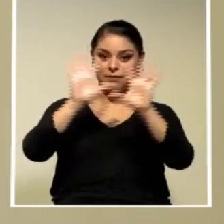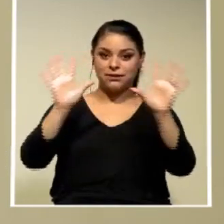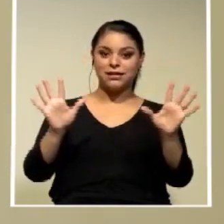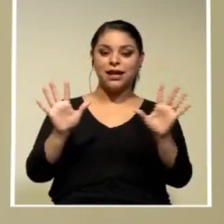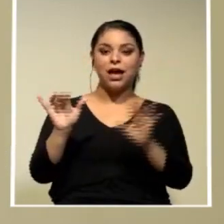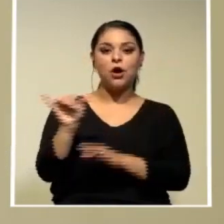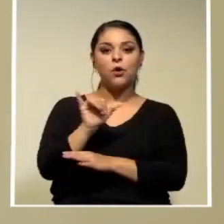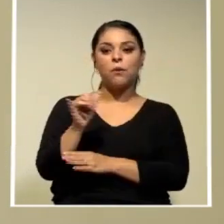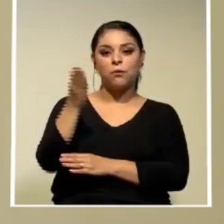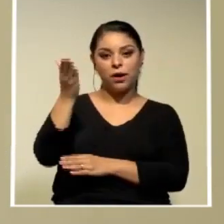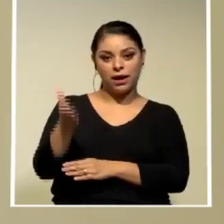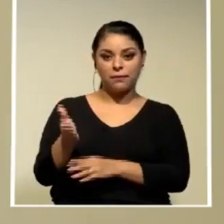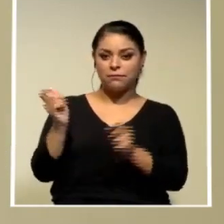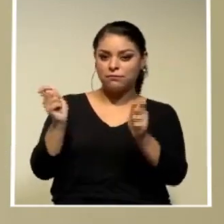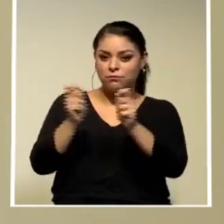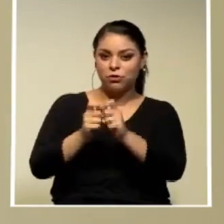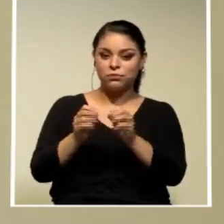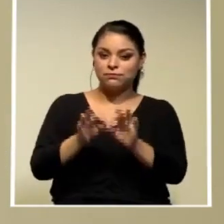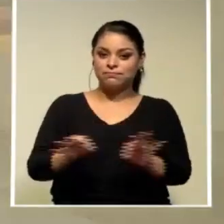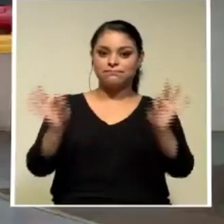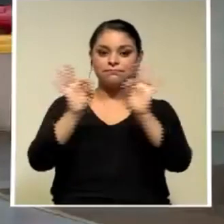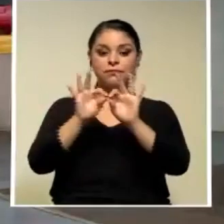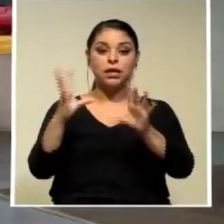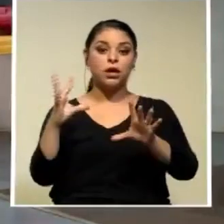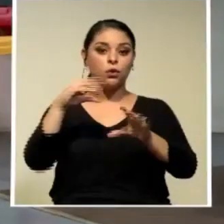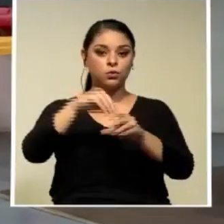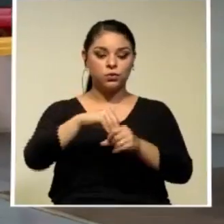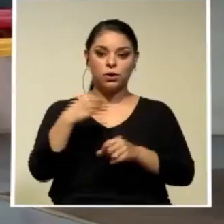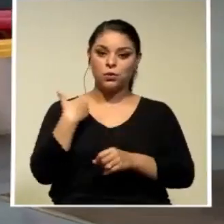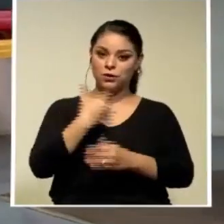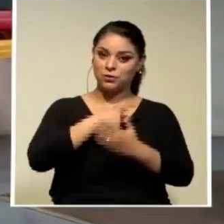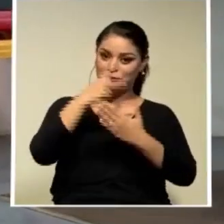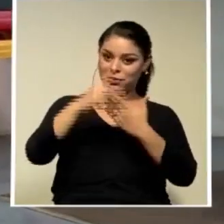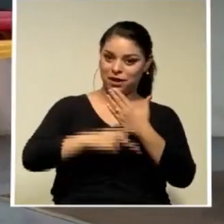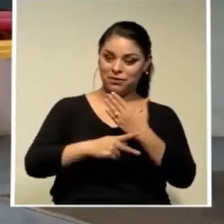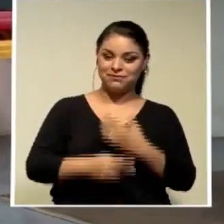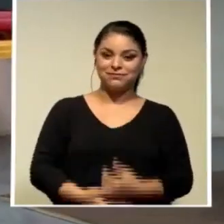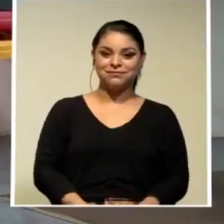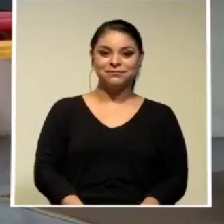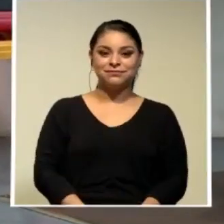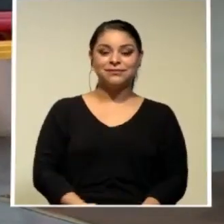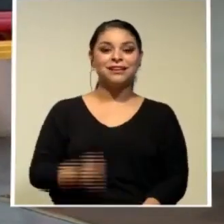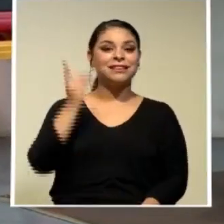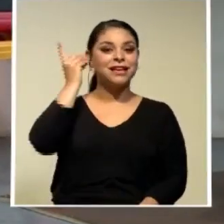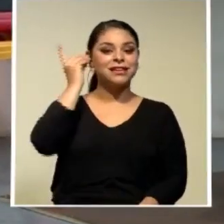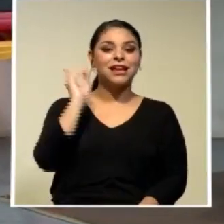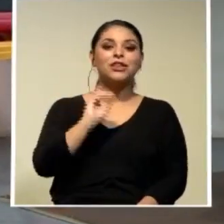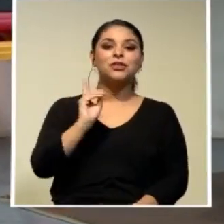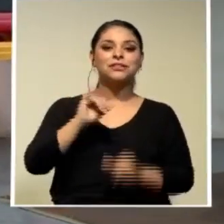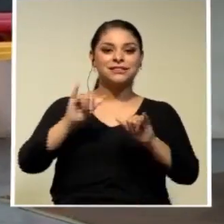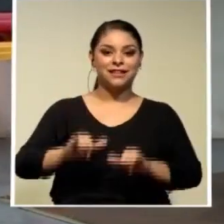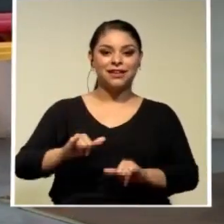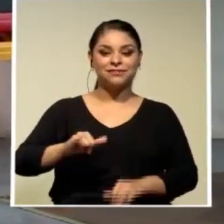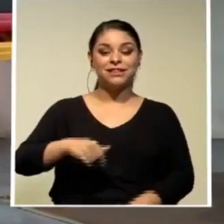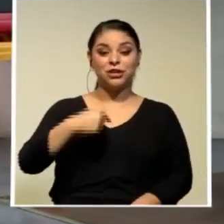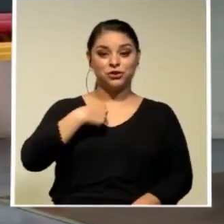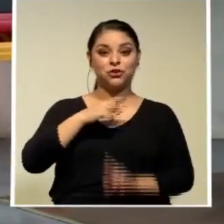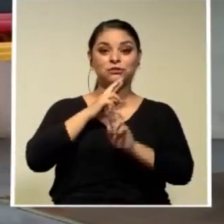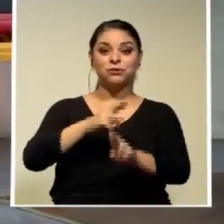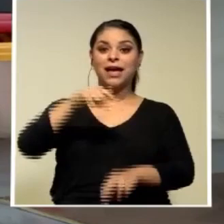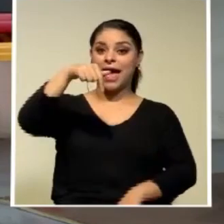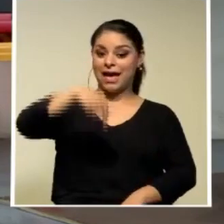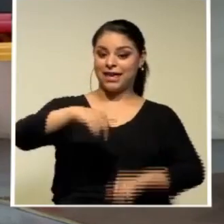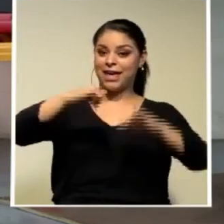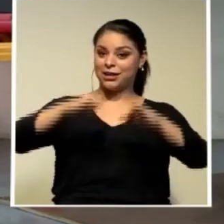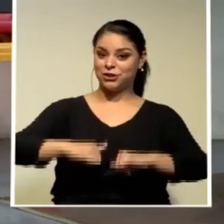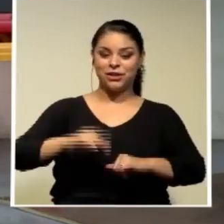como un punto más de la inclusión que tenemos en nuestro programa, Gwen. Y yo quiero decir, Dayana, ¿dónde estás? Y ella responde,